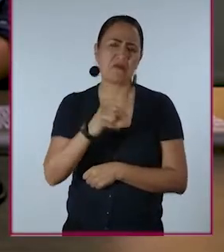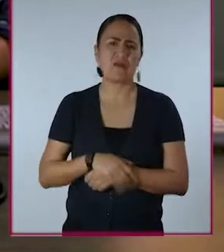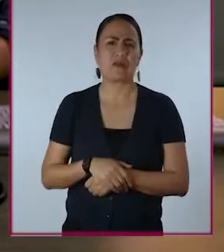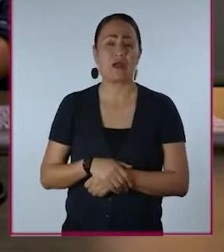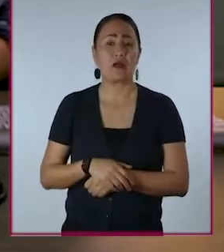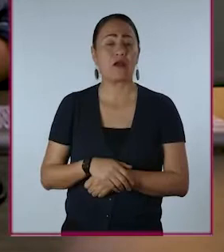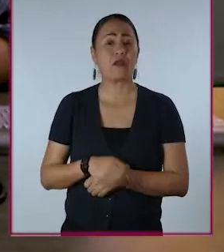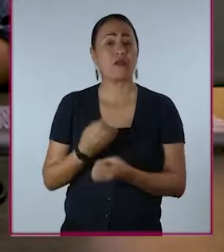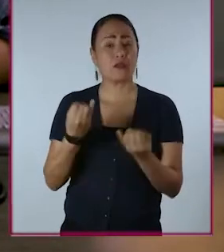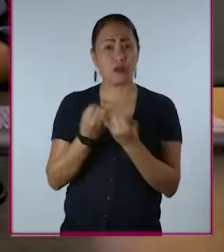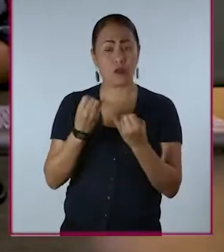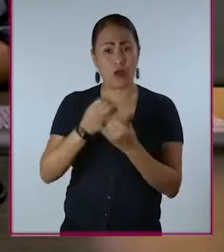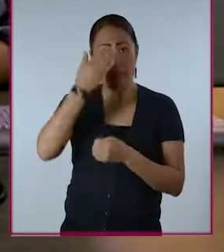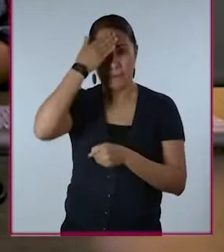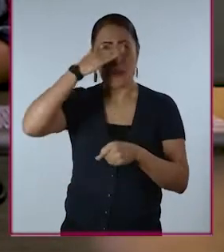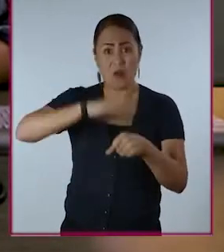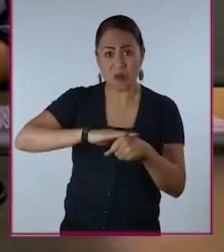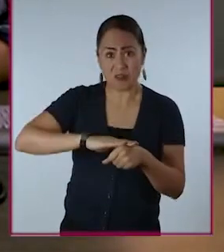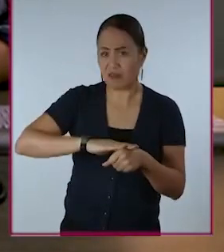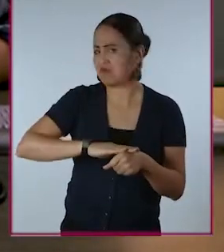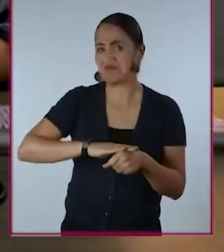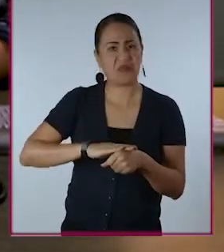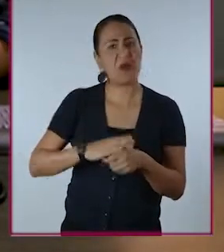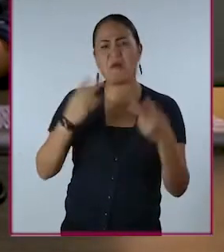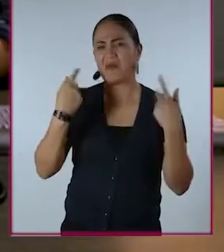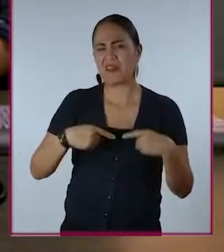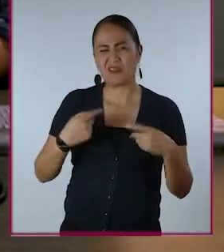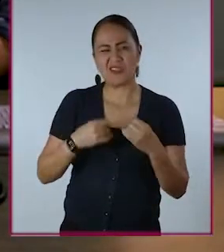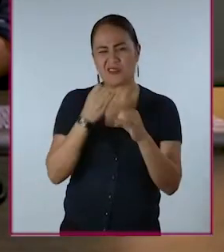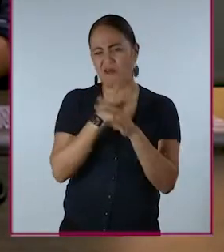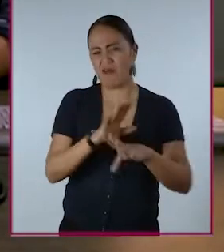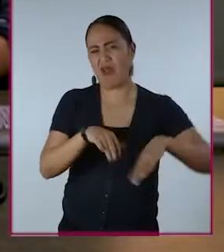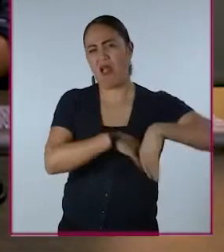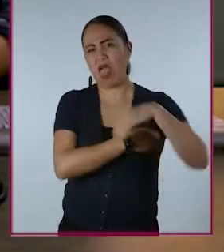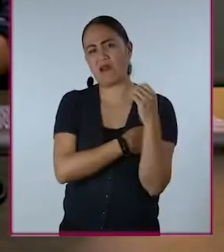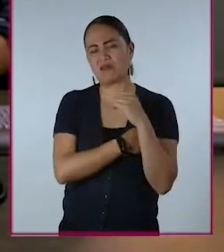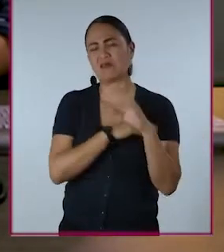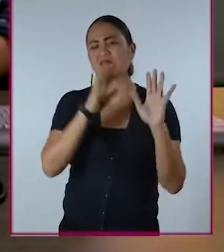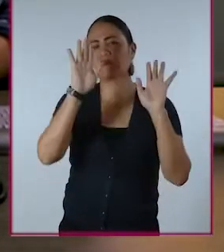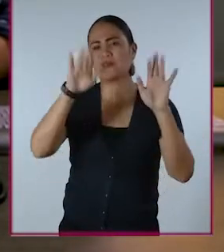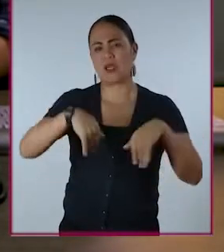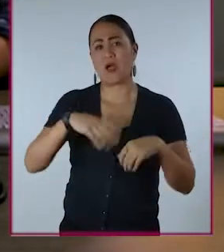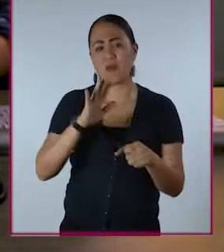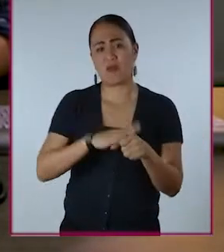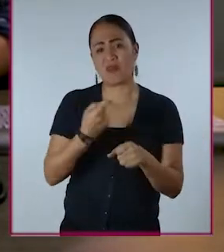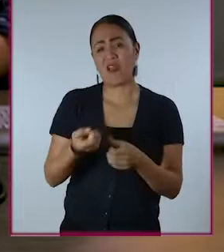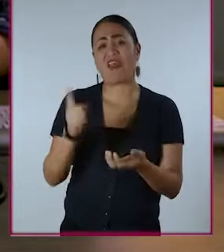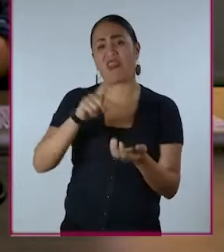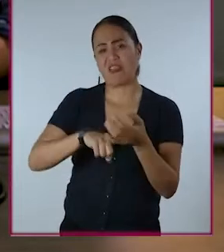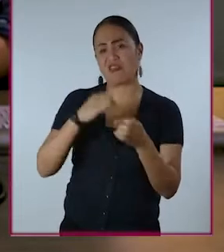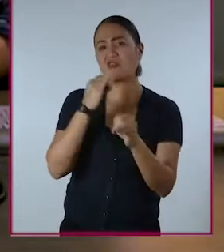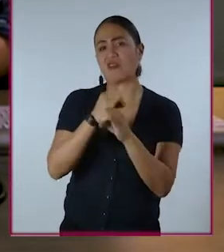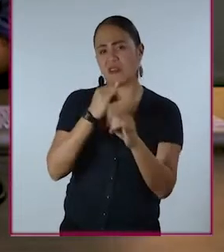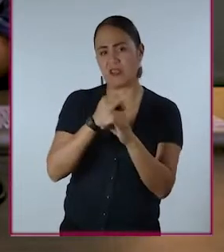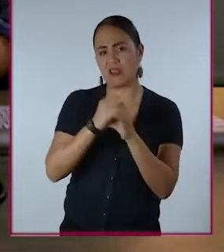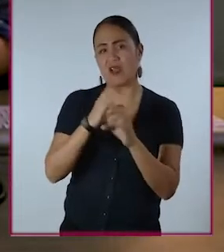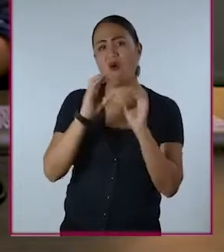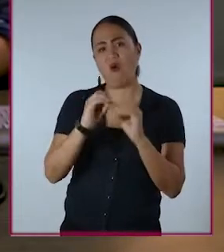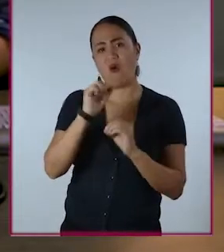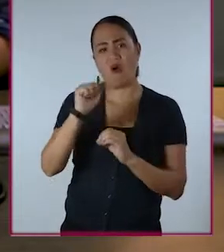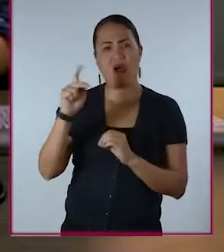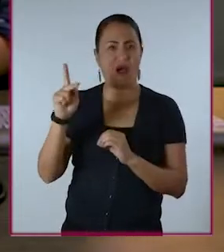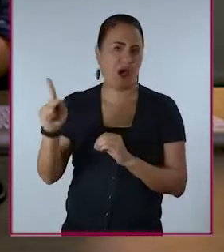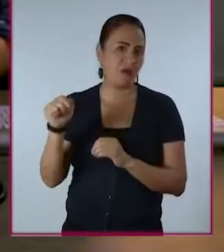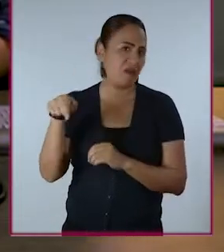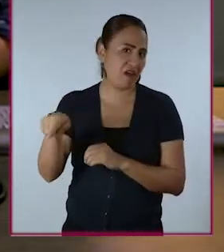Hay gente que ni siquiera está interesada en guardar información, porque asumen que está disponible en la red o en alguna aplicación cuando lo